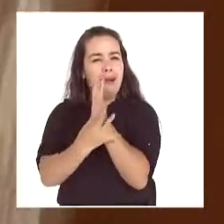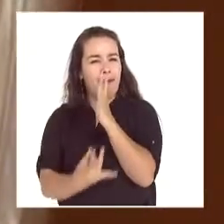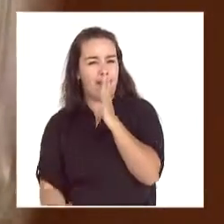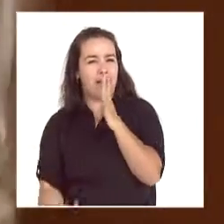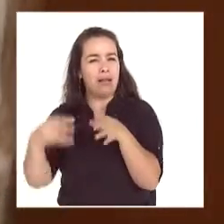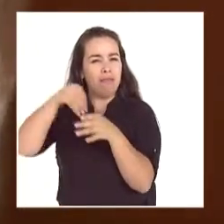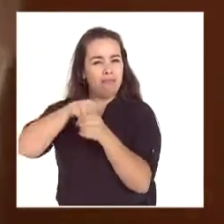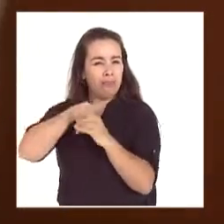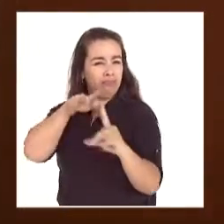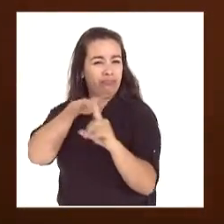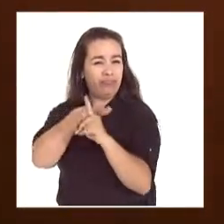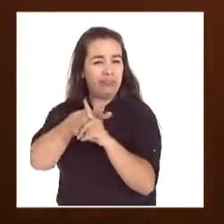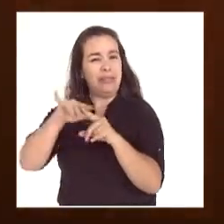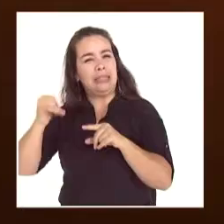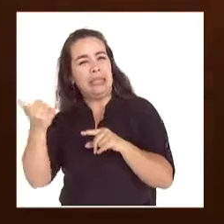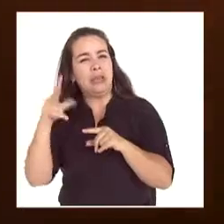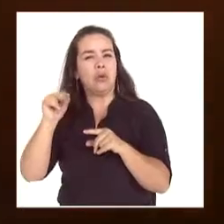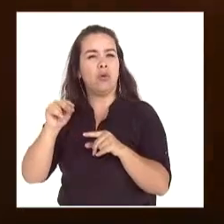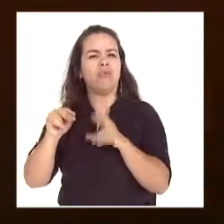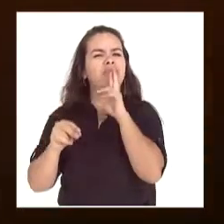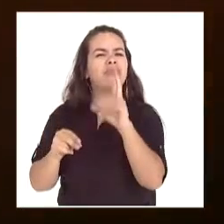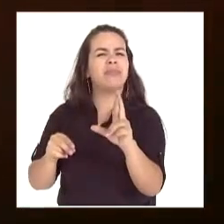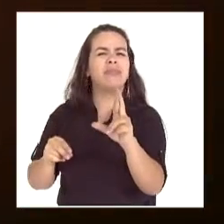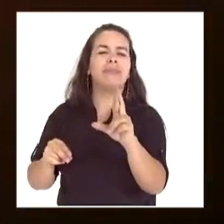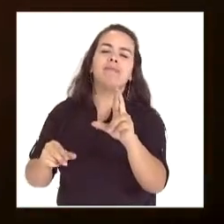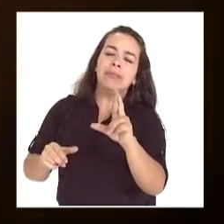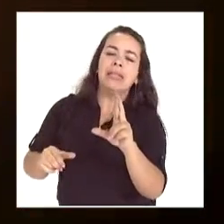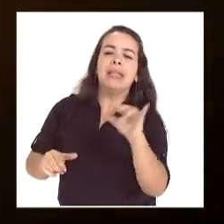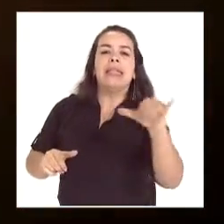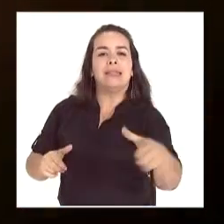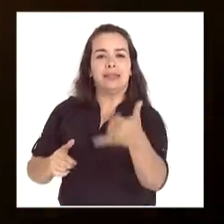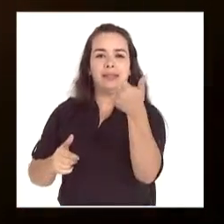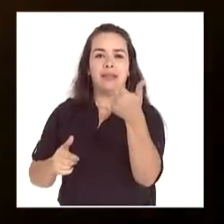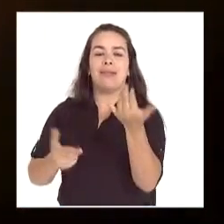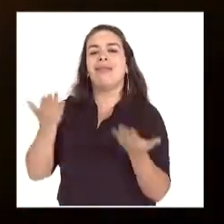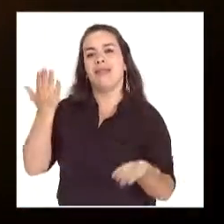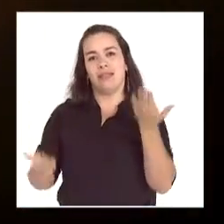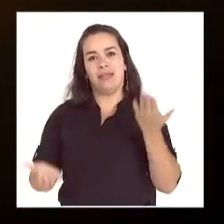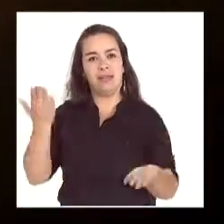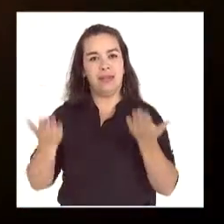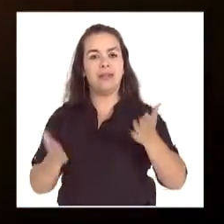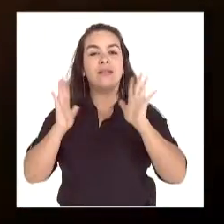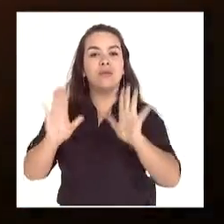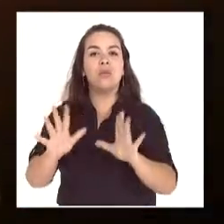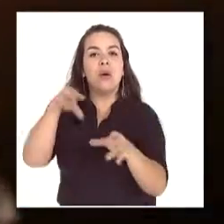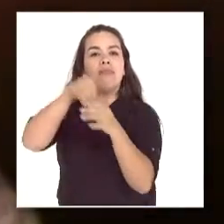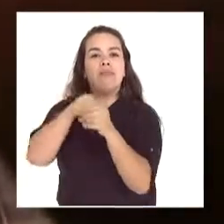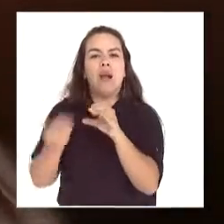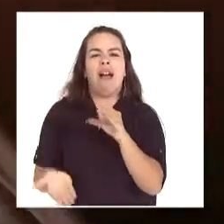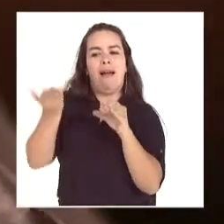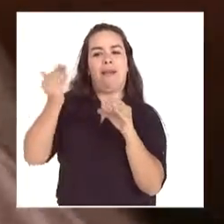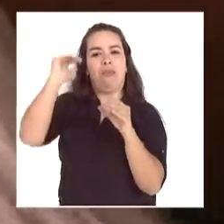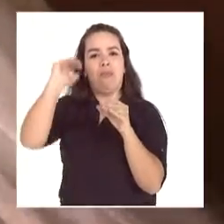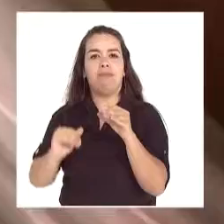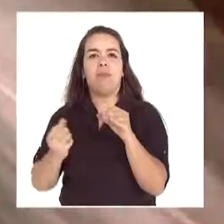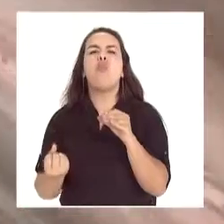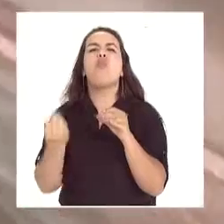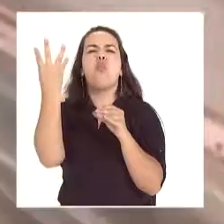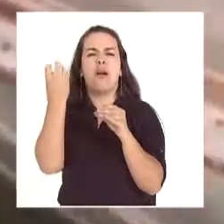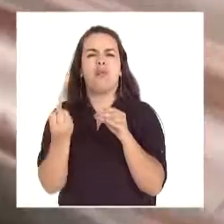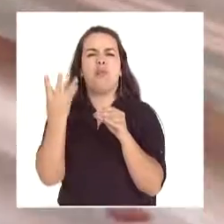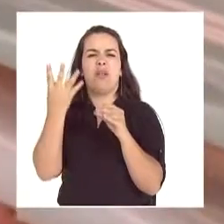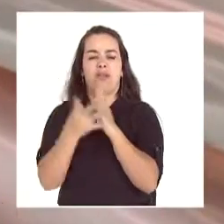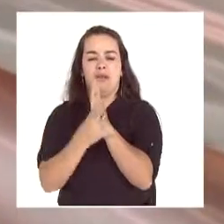que ésta se forme. La respuesta es sí, pero dependiendo de la concentración o la cantidad